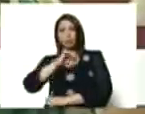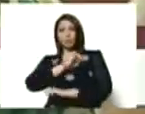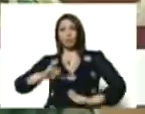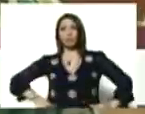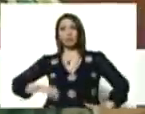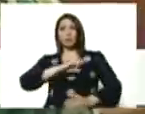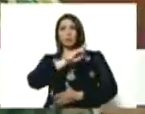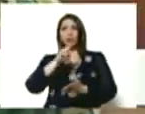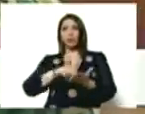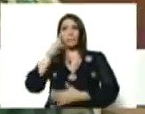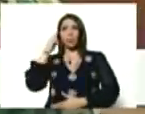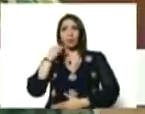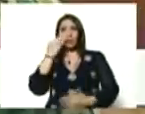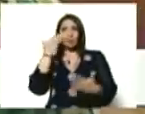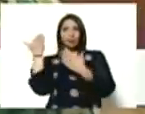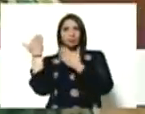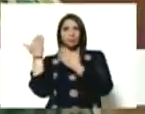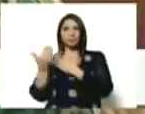Nacional Bolivariana.